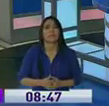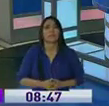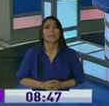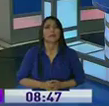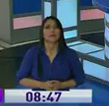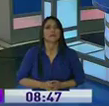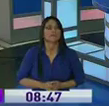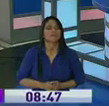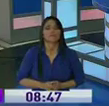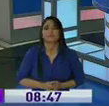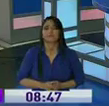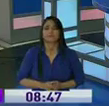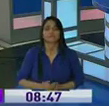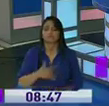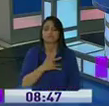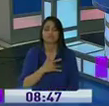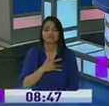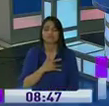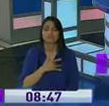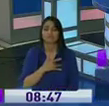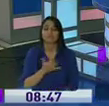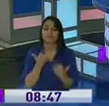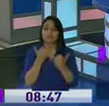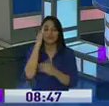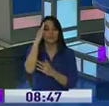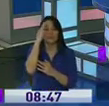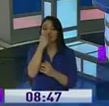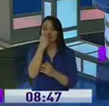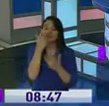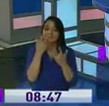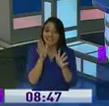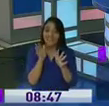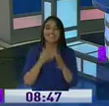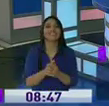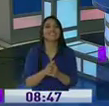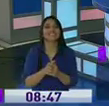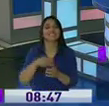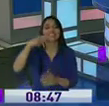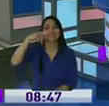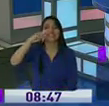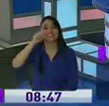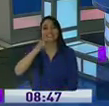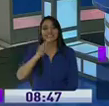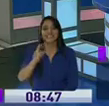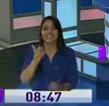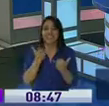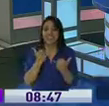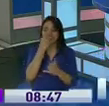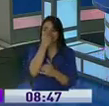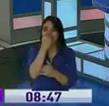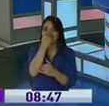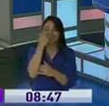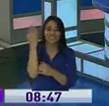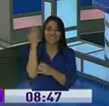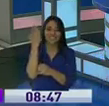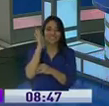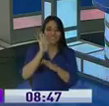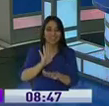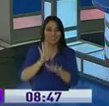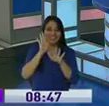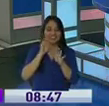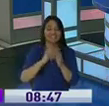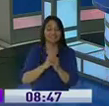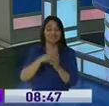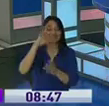faltará poco. Realmente terrible. Vamos con Peseta ahora sí. Ahora sí, por nos favor. Toca nuestro segmento de buen humor. Como siempre, tenemos licencia